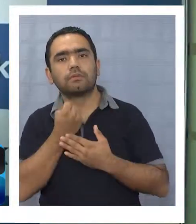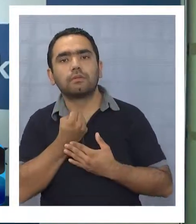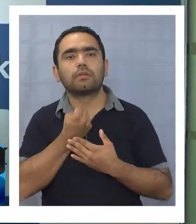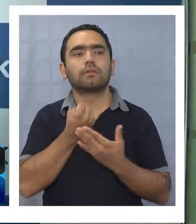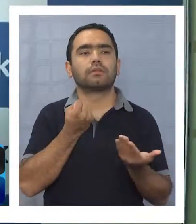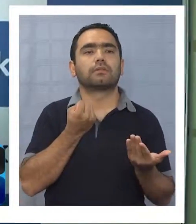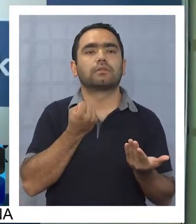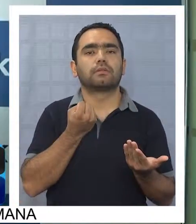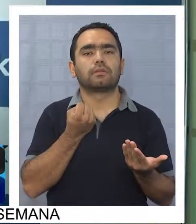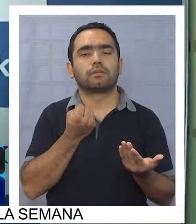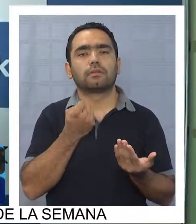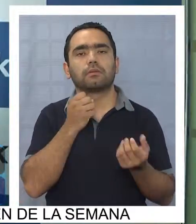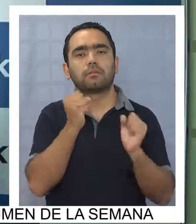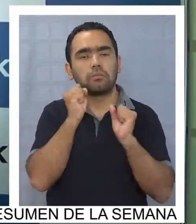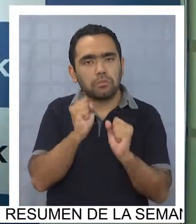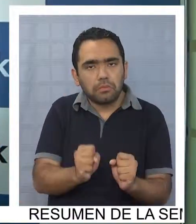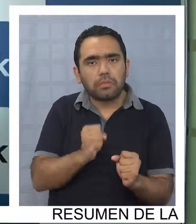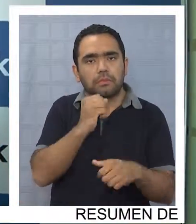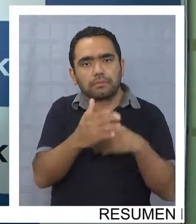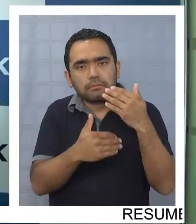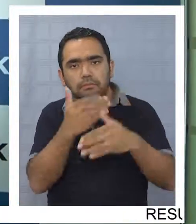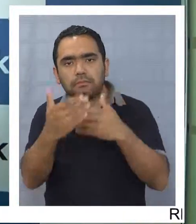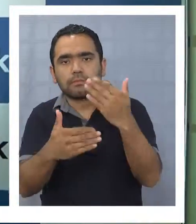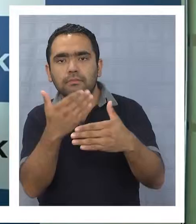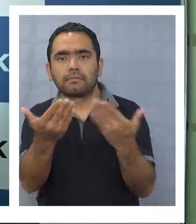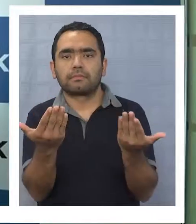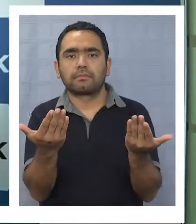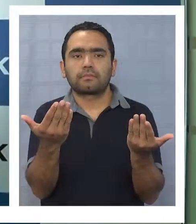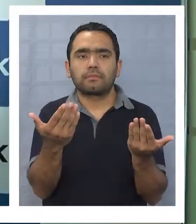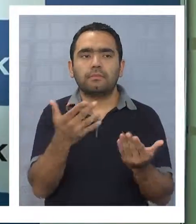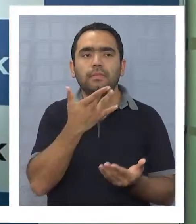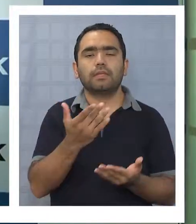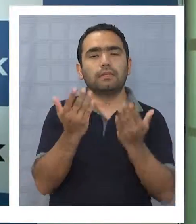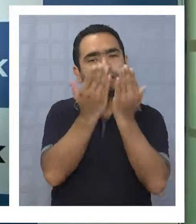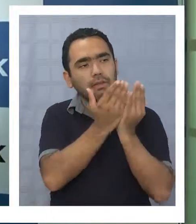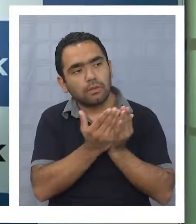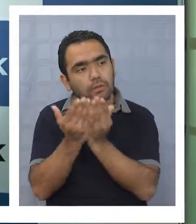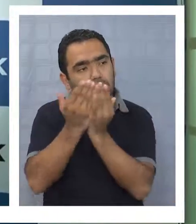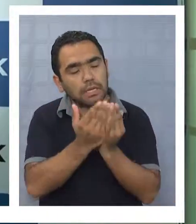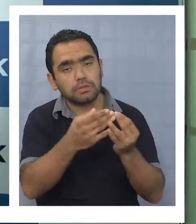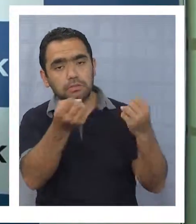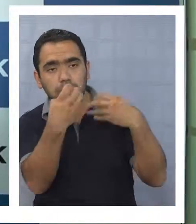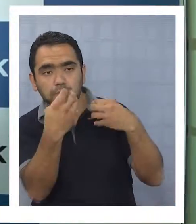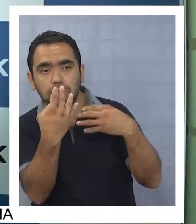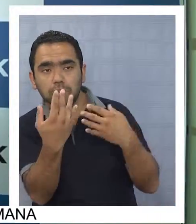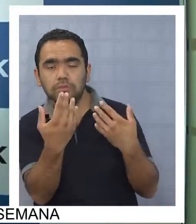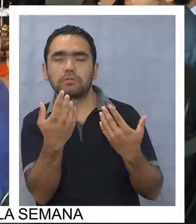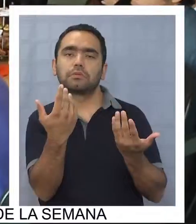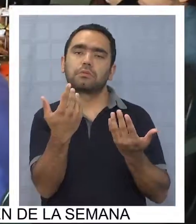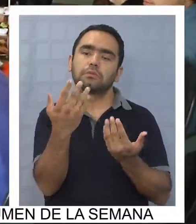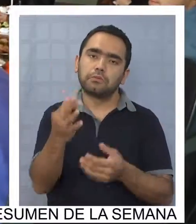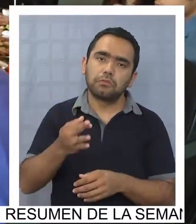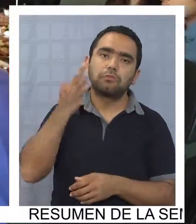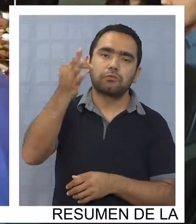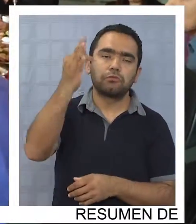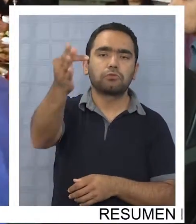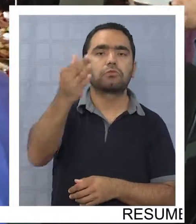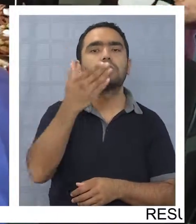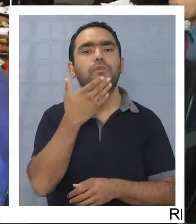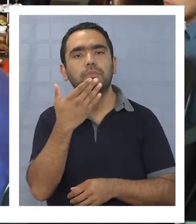ayuda a poder recompensar en lo que ellos te están dando a ti. Porque ellos te dan la educación, entonces tú más adelante vas a poder